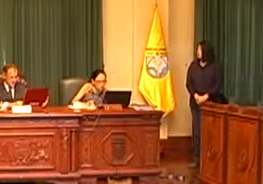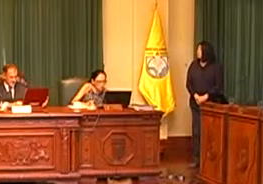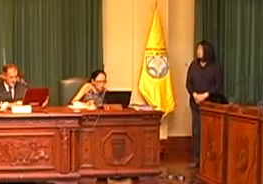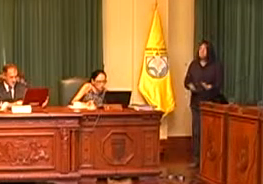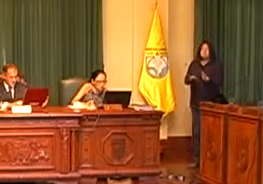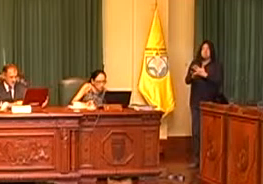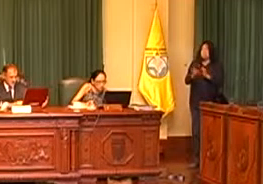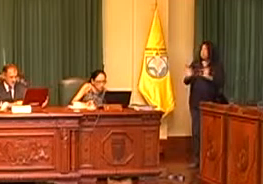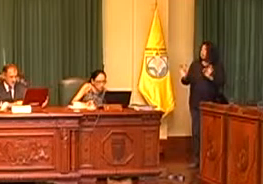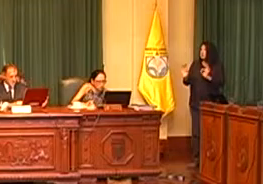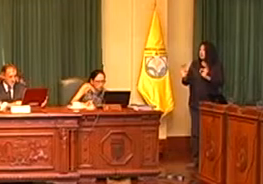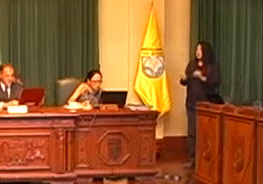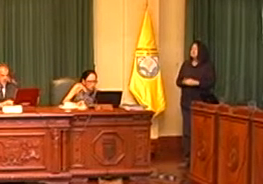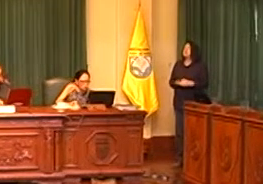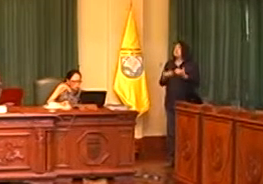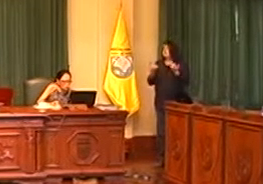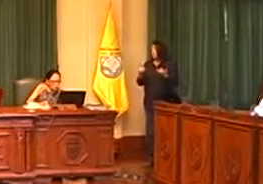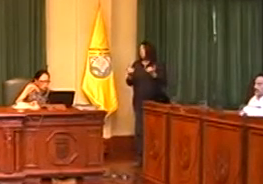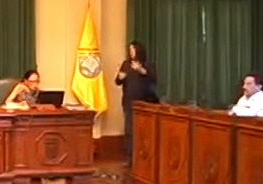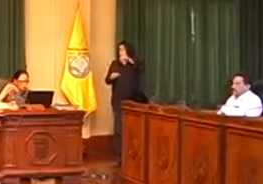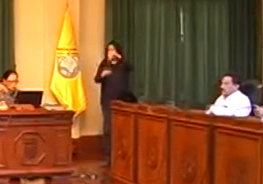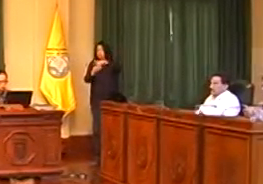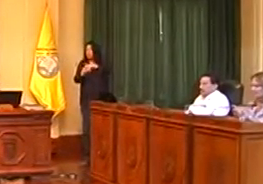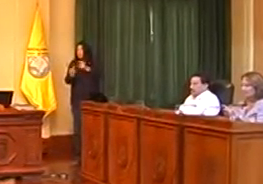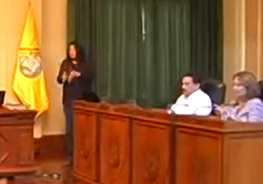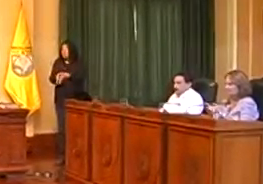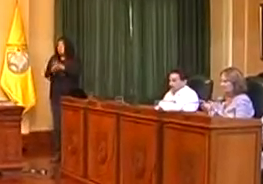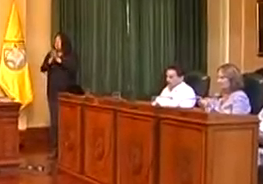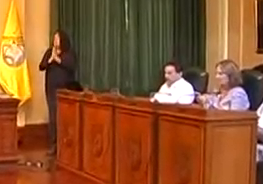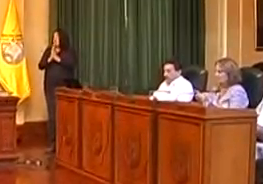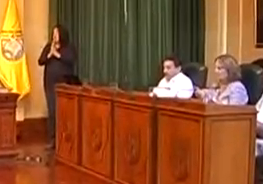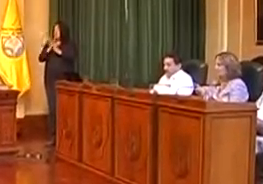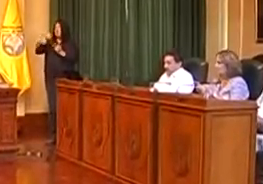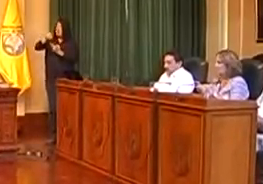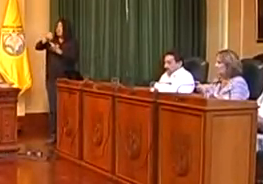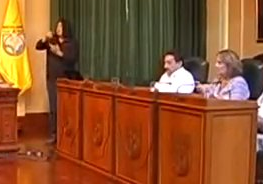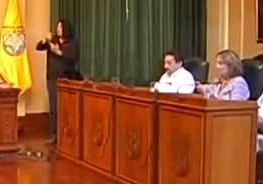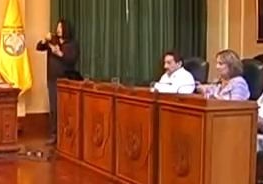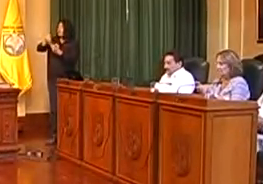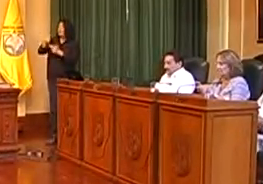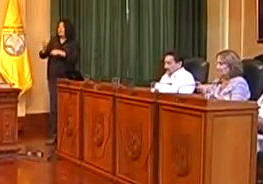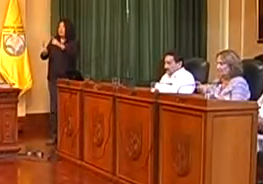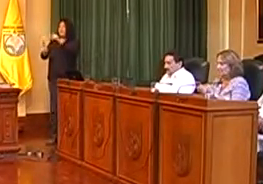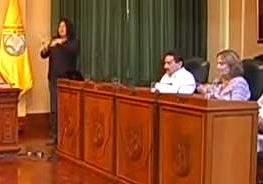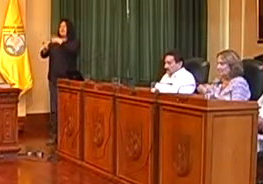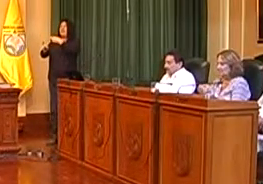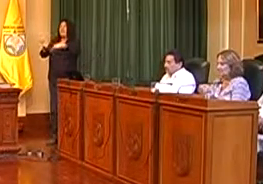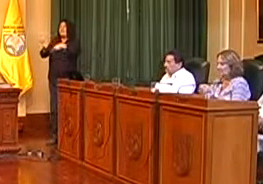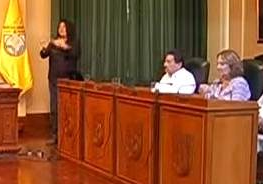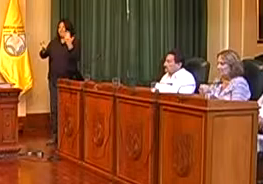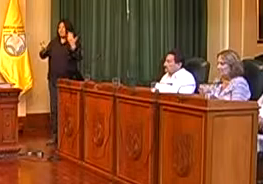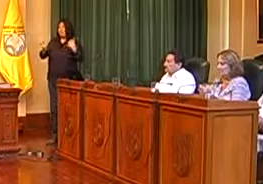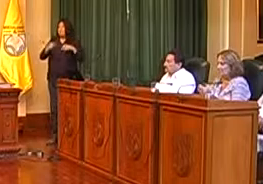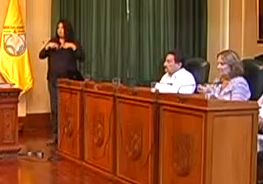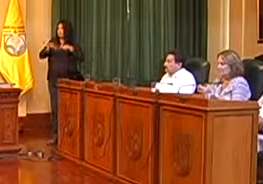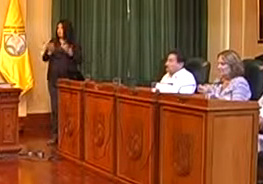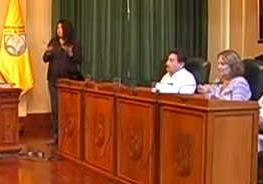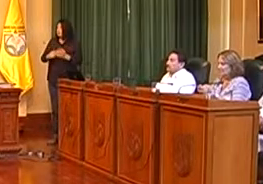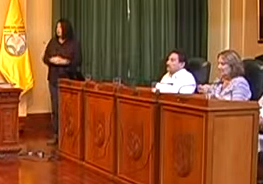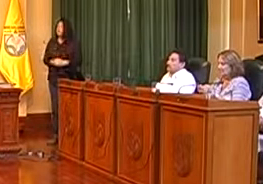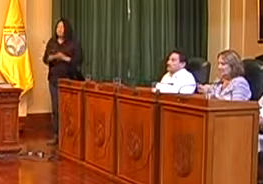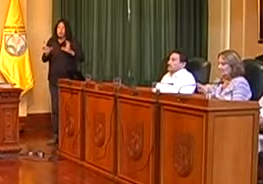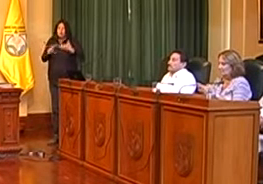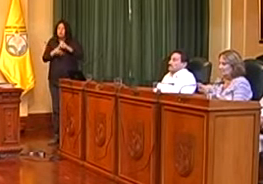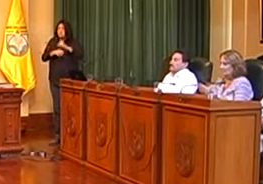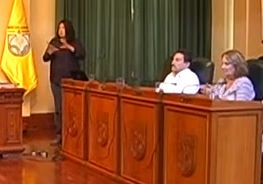Si no hay debate, procederemos a votar este pedido de la regidora para dejar sin efecto la solicitud de licencia. Aquellos miembros del Consejo